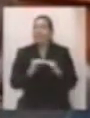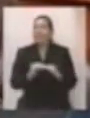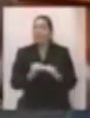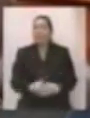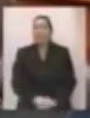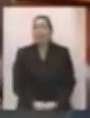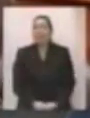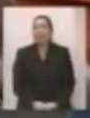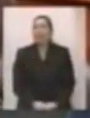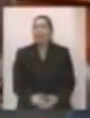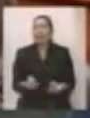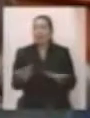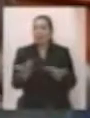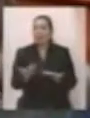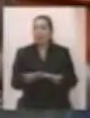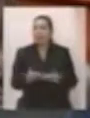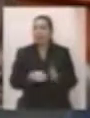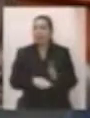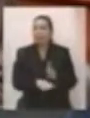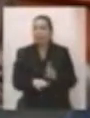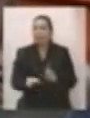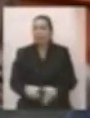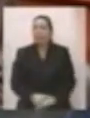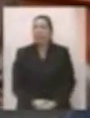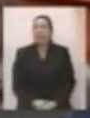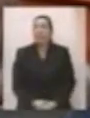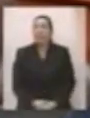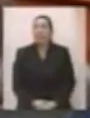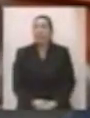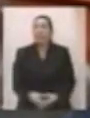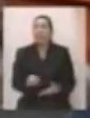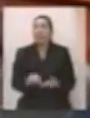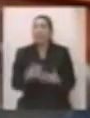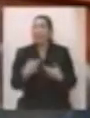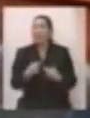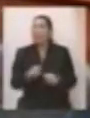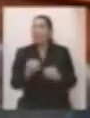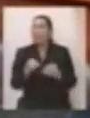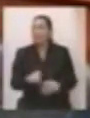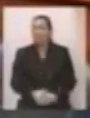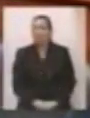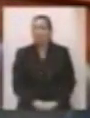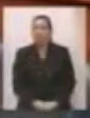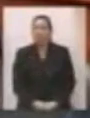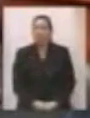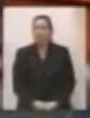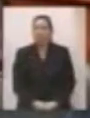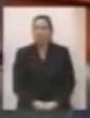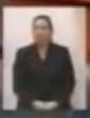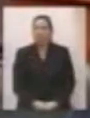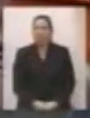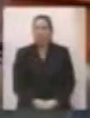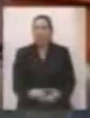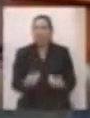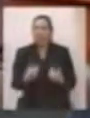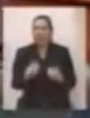en la relación contractual, de filtros en ese sentido, sino también estén obligadas, pues, de informar a la comisión, que